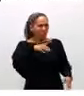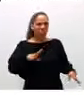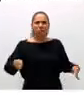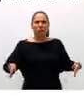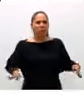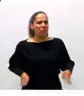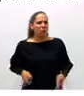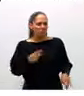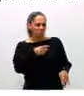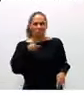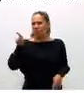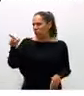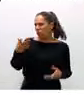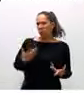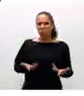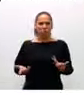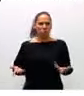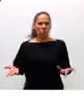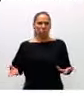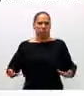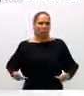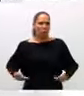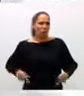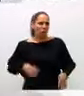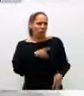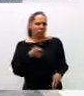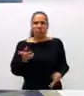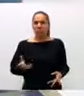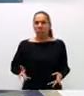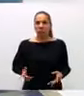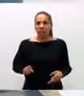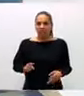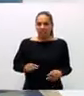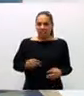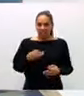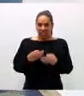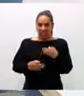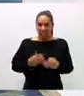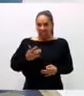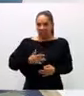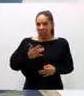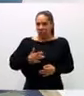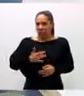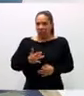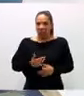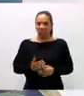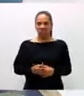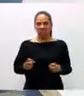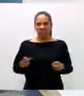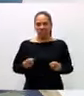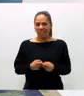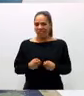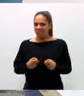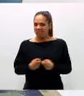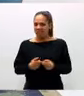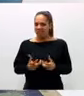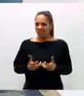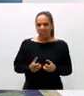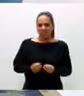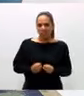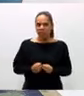el grupo está dividido y se siente mucha tensión en el salón. Podemos ver aquí que las violencias